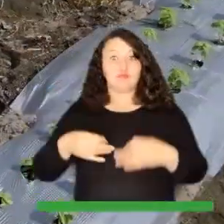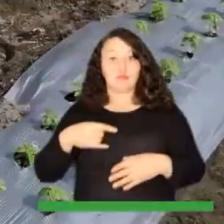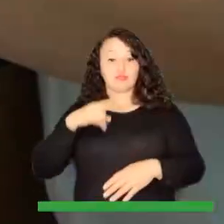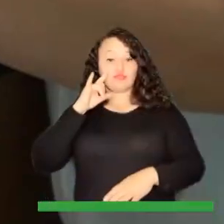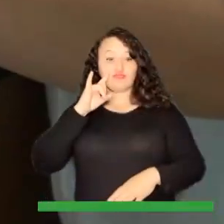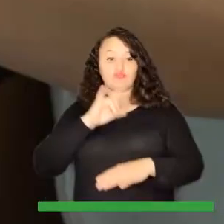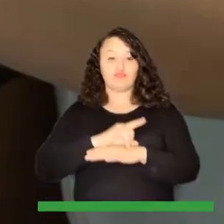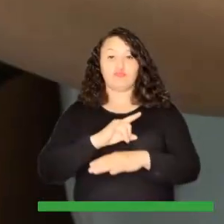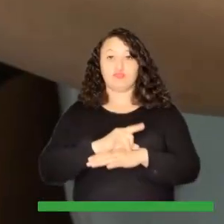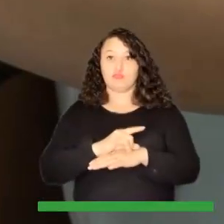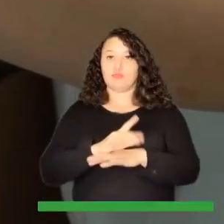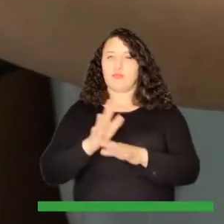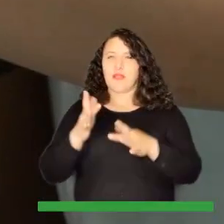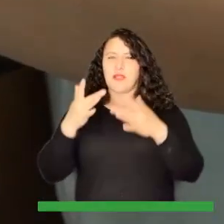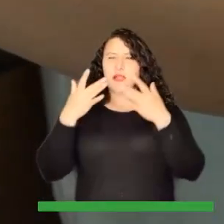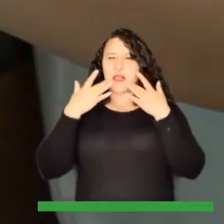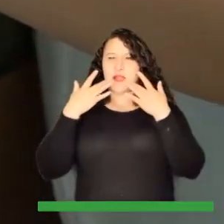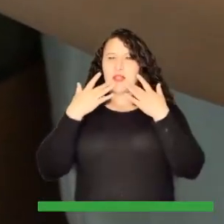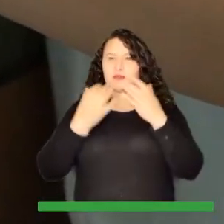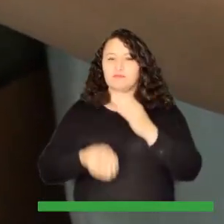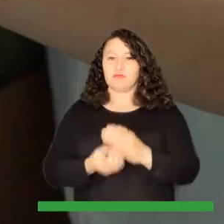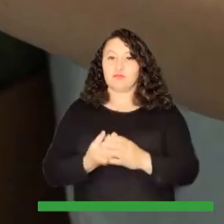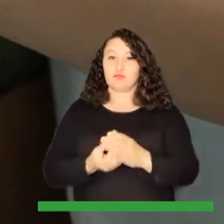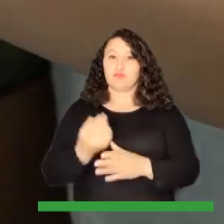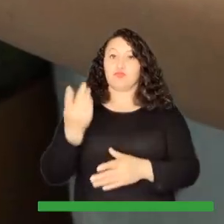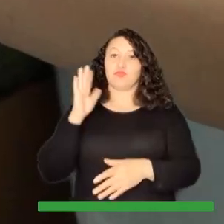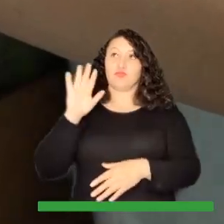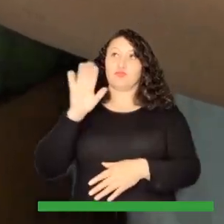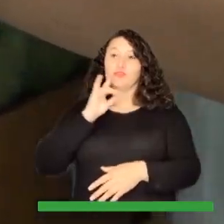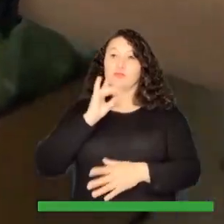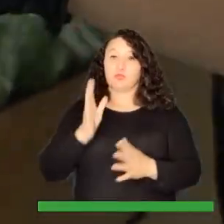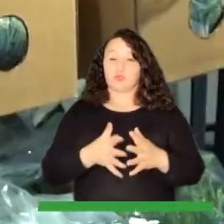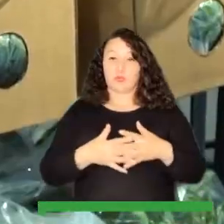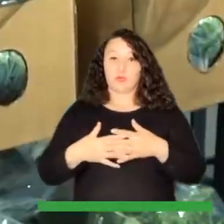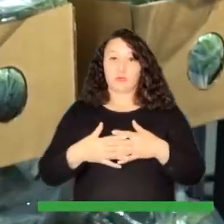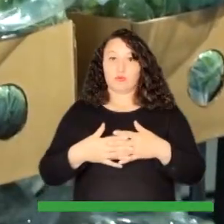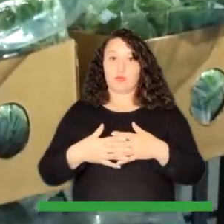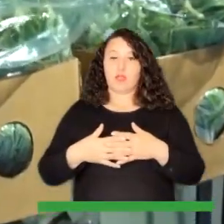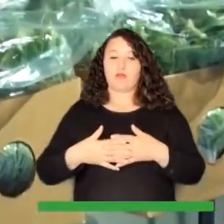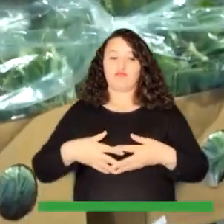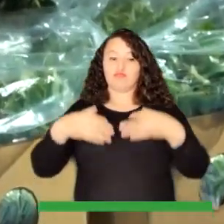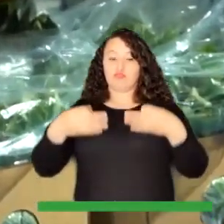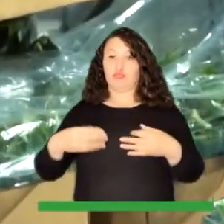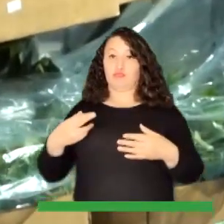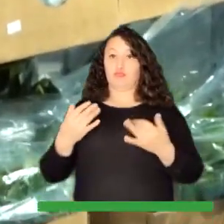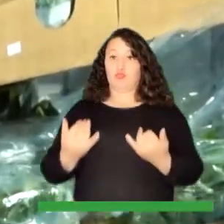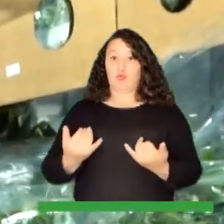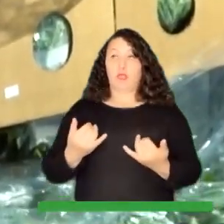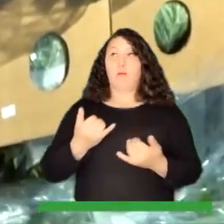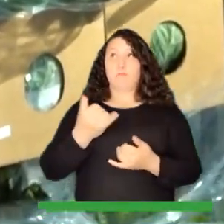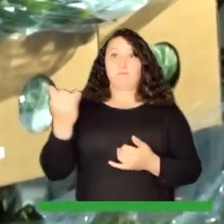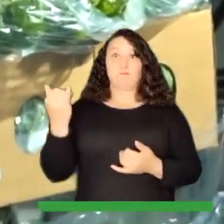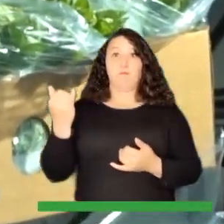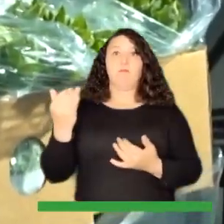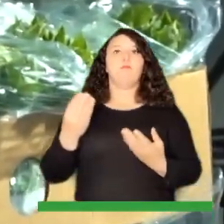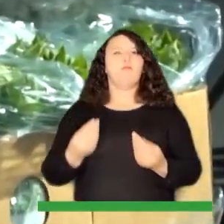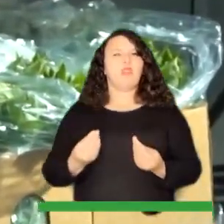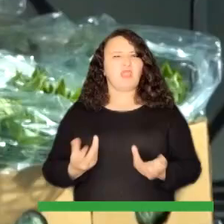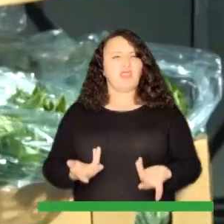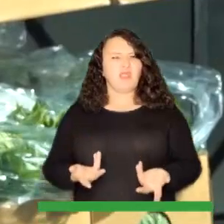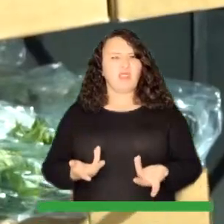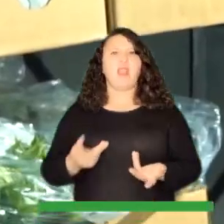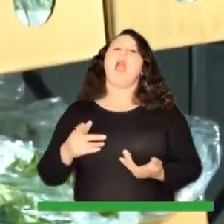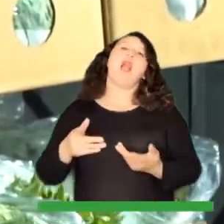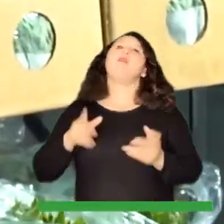veedor, entre tantos, de la inocuidad de los productos que ingresan a los Estados Unidos, está hoy con nosotros para poder lograr